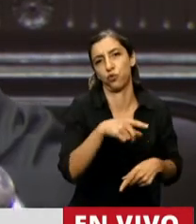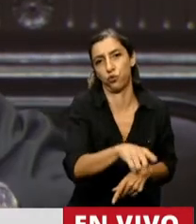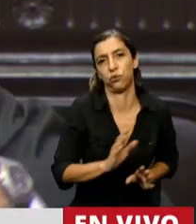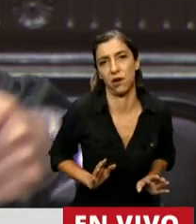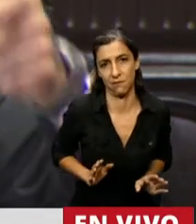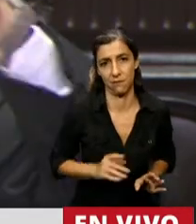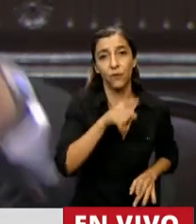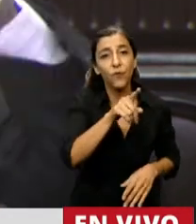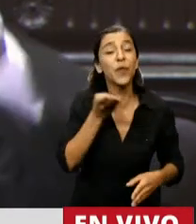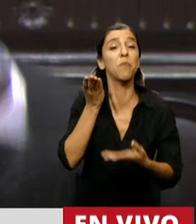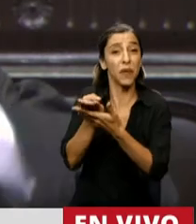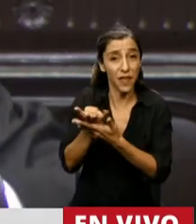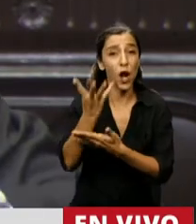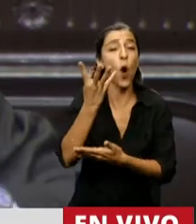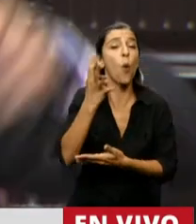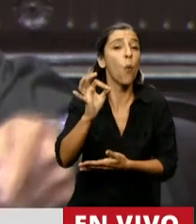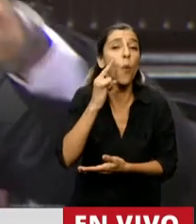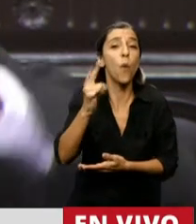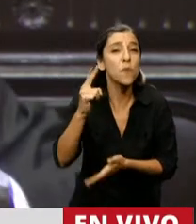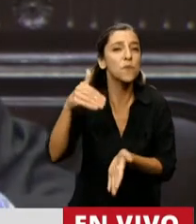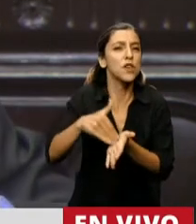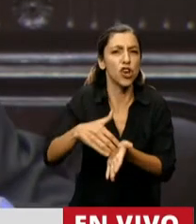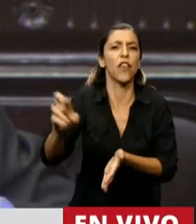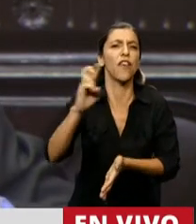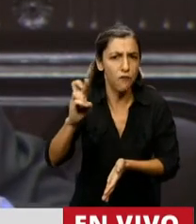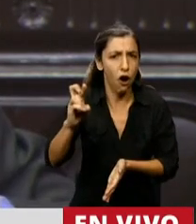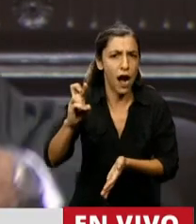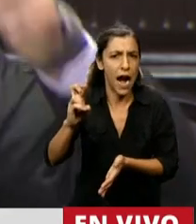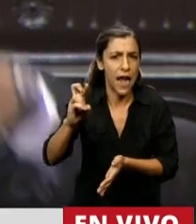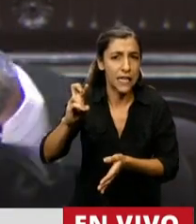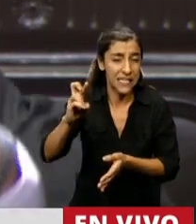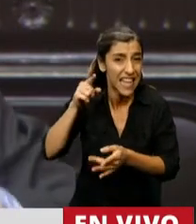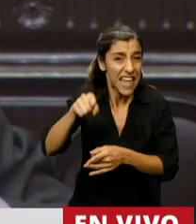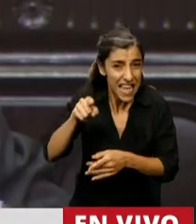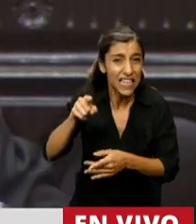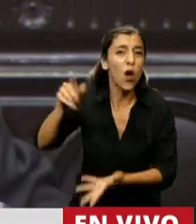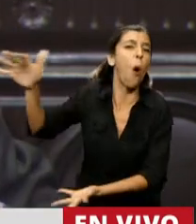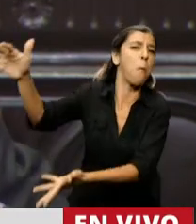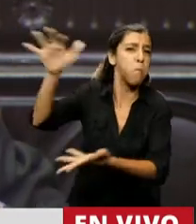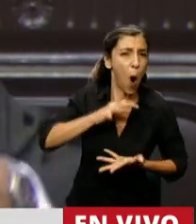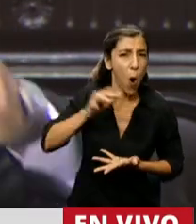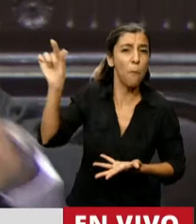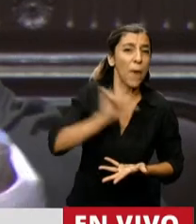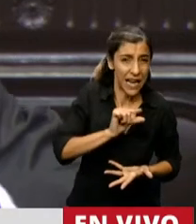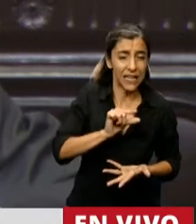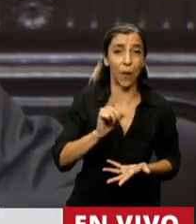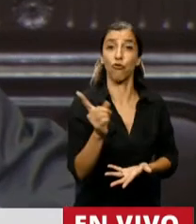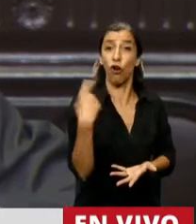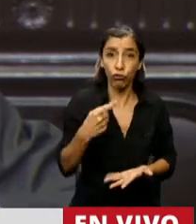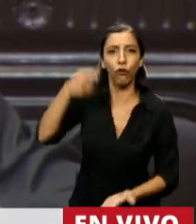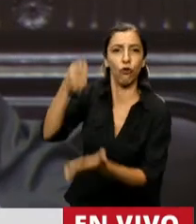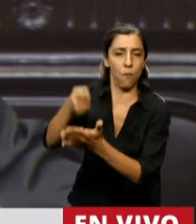tomaron de préstamos para perder una elección eso es ajuste y eso es lo que estamos pagando hoy todos los